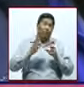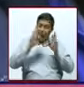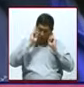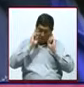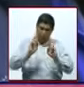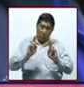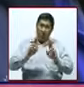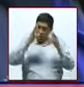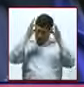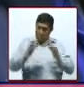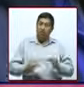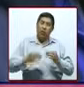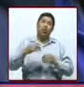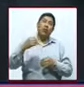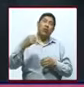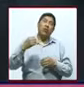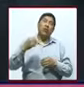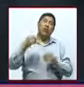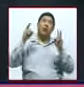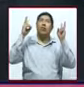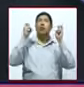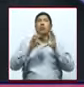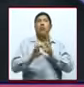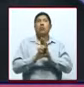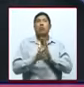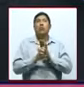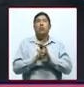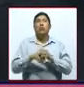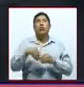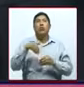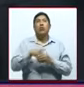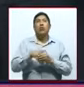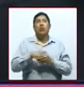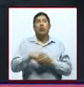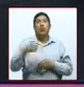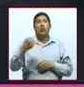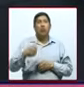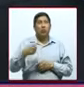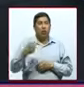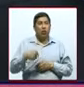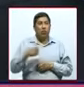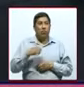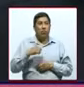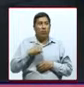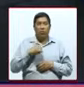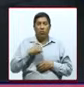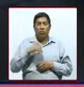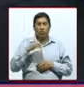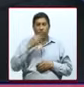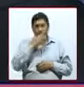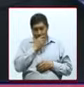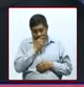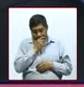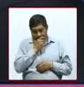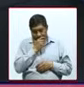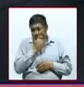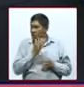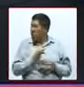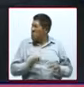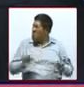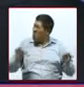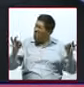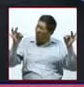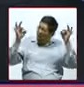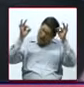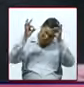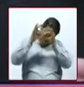que determine el TC. En el caso, por ejemplo, de las elecciones judiciales, que yo percibo que eso es vital, se